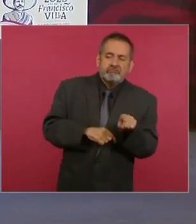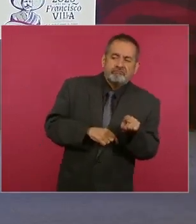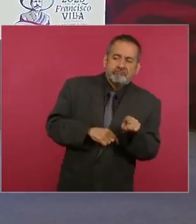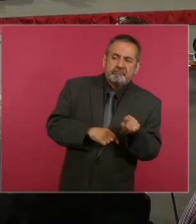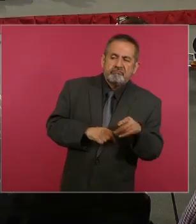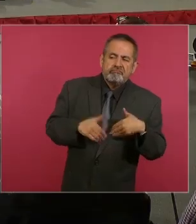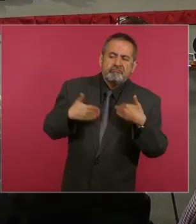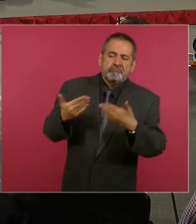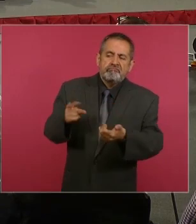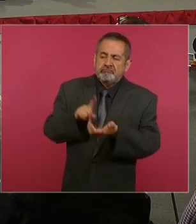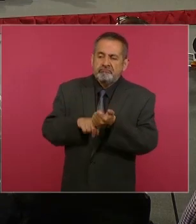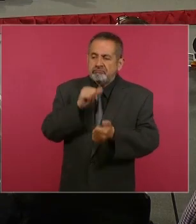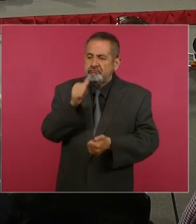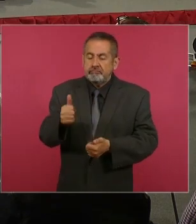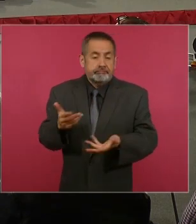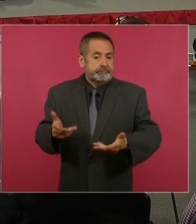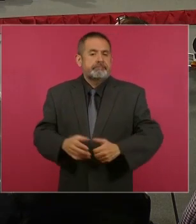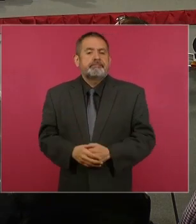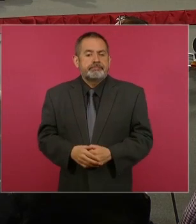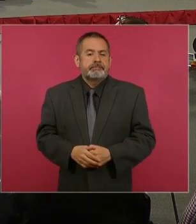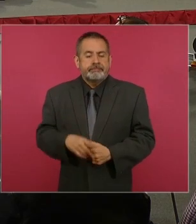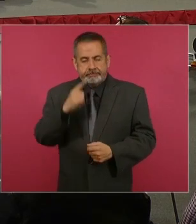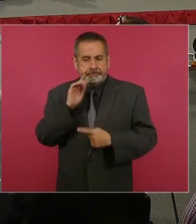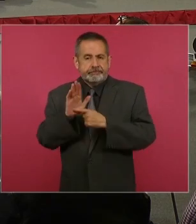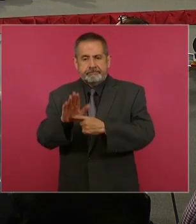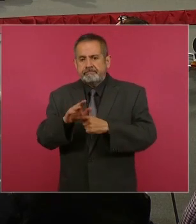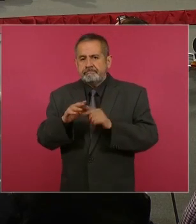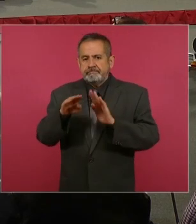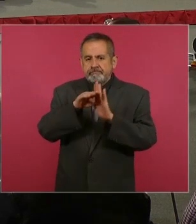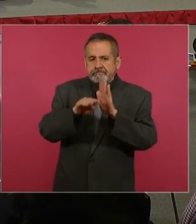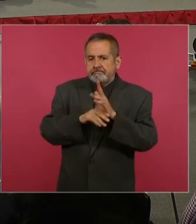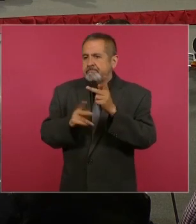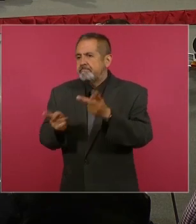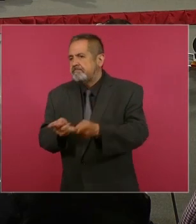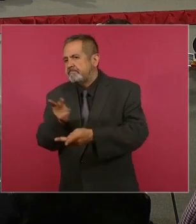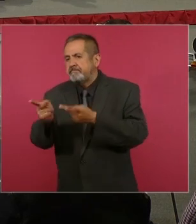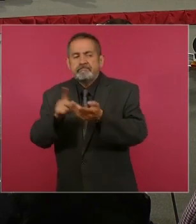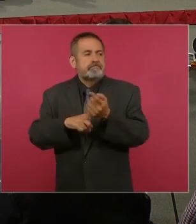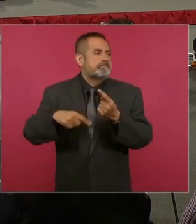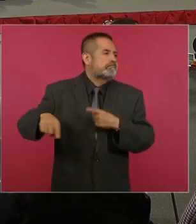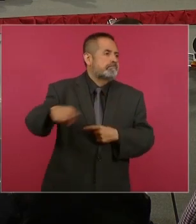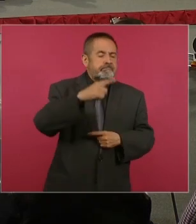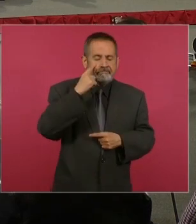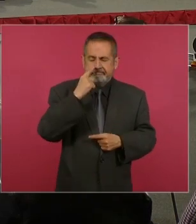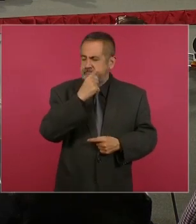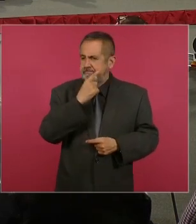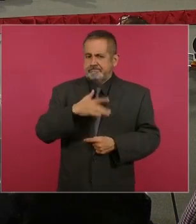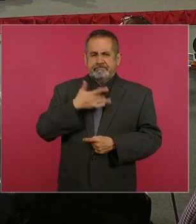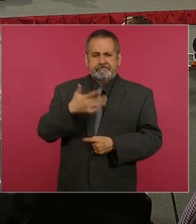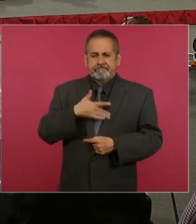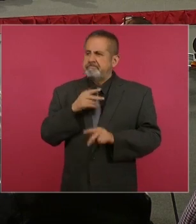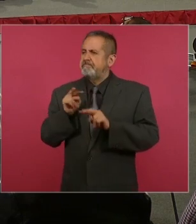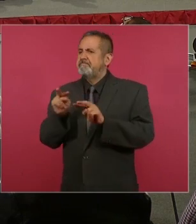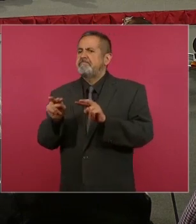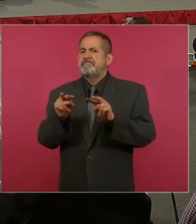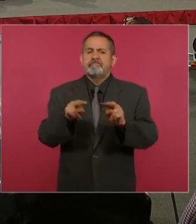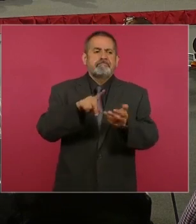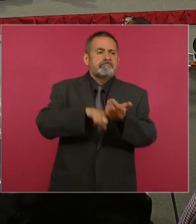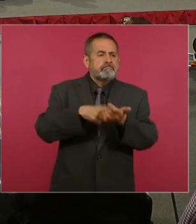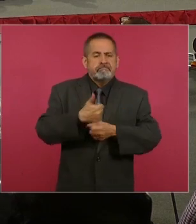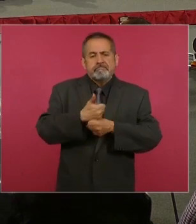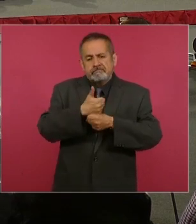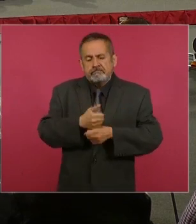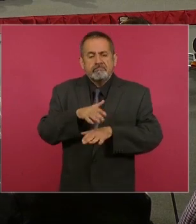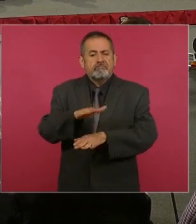estos son los principales resultados de esta encuesta de percepción y de victimización en cuanto